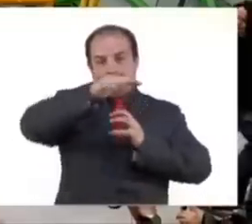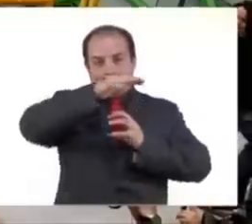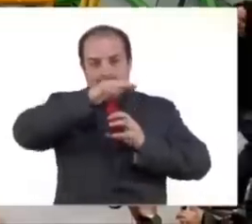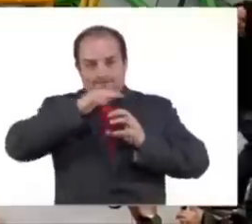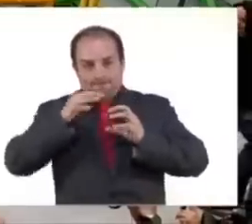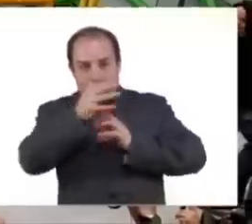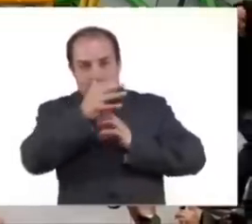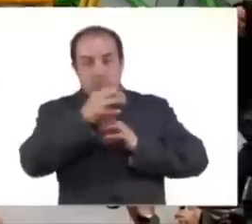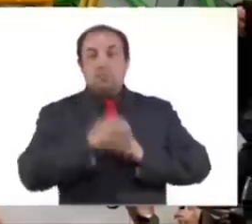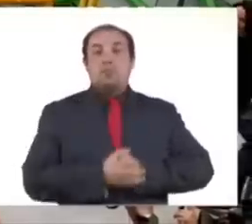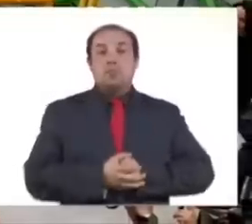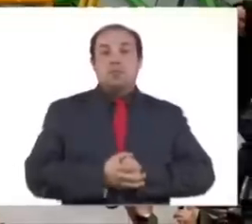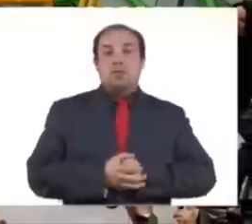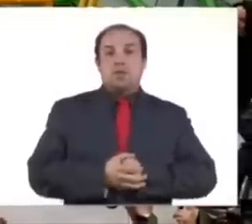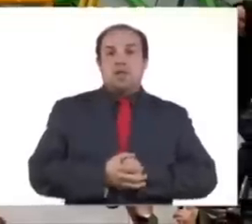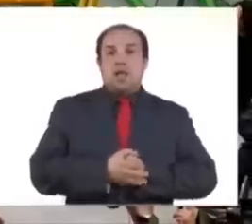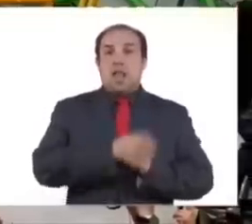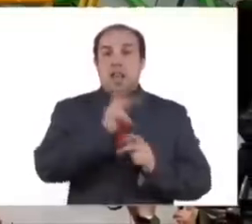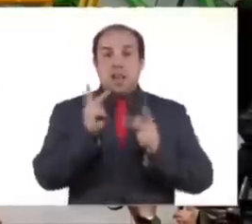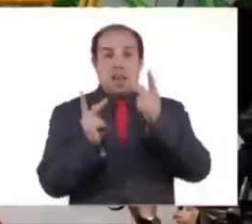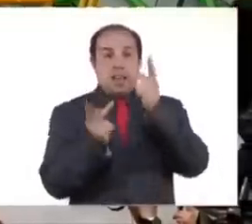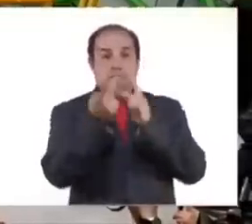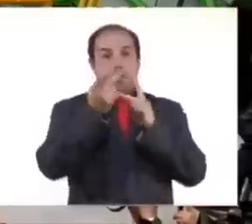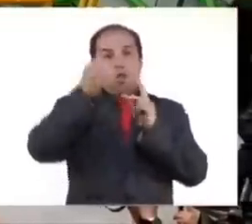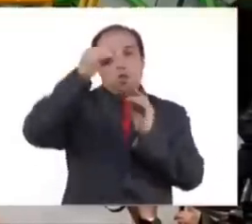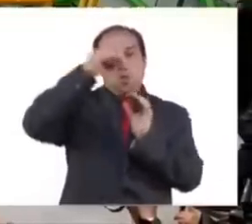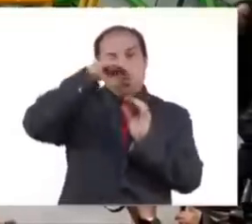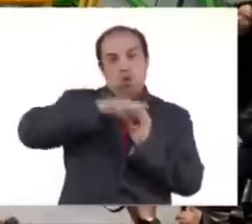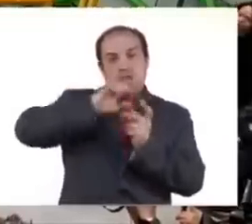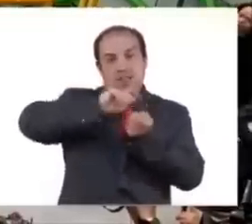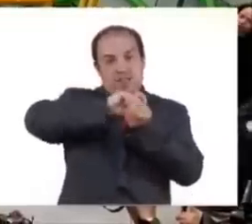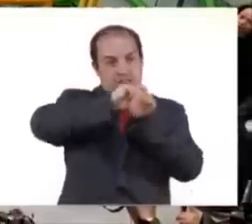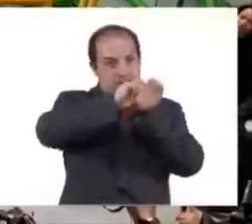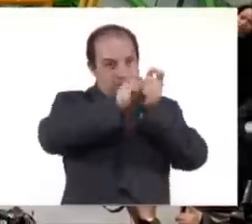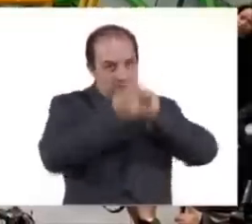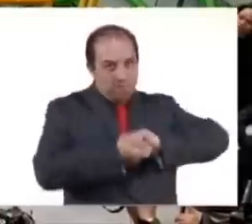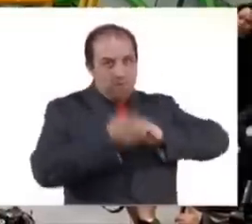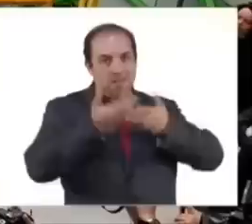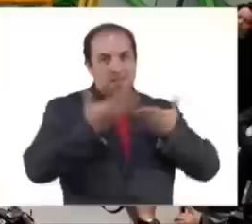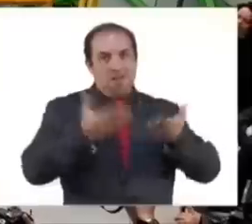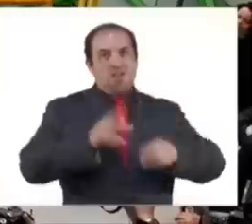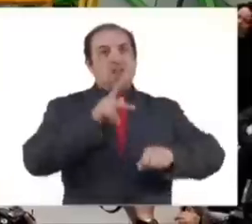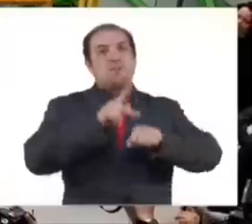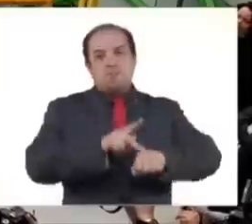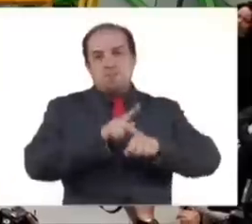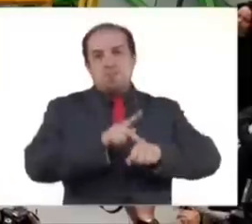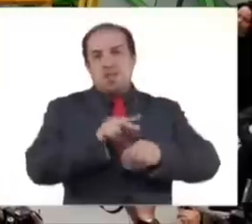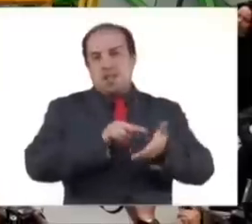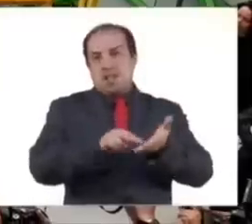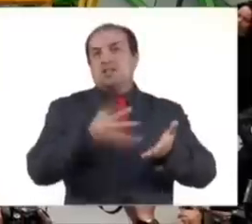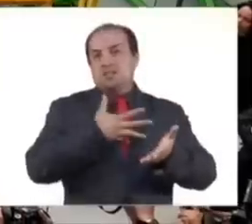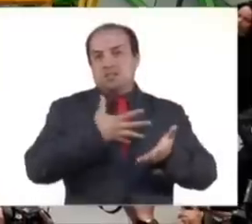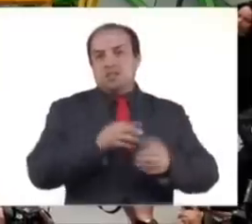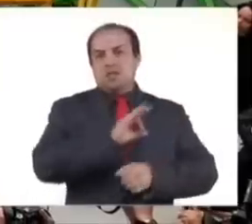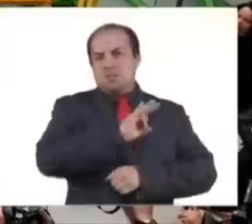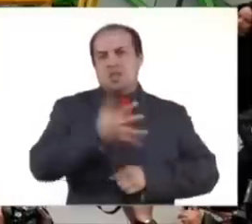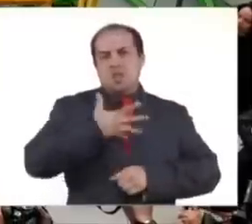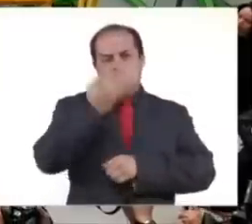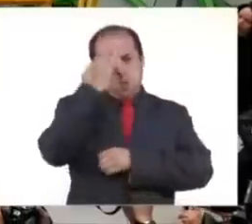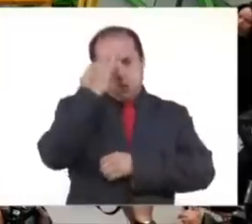que las plantas capturaron vía fotosíntesis y ahora lo tenemos en sólido. Y así puede estar por